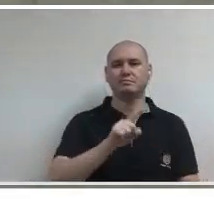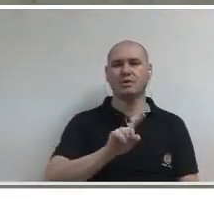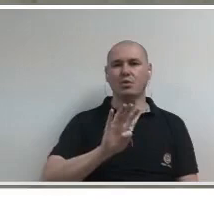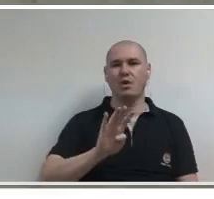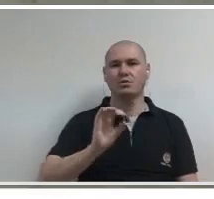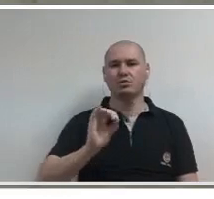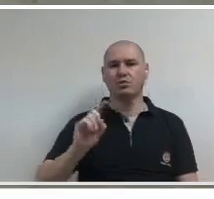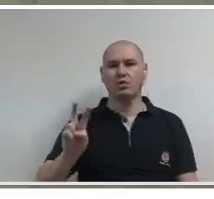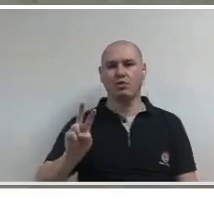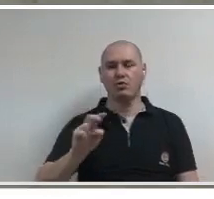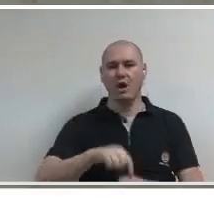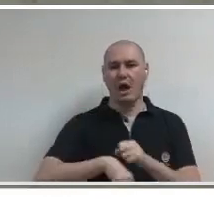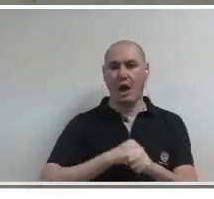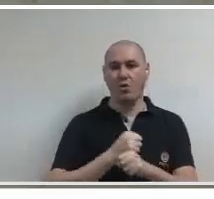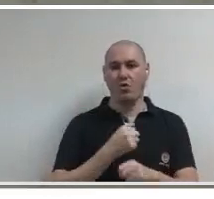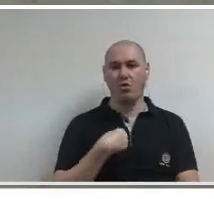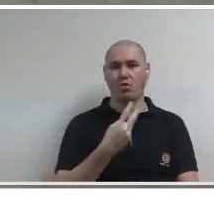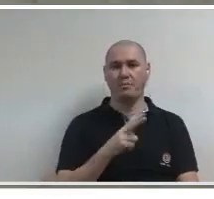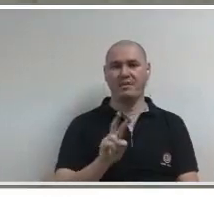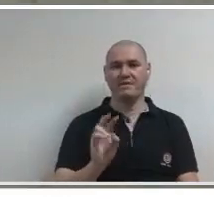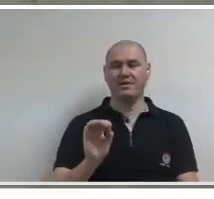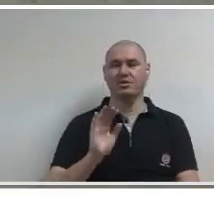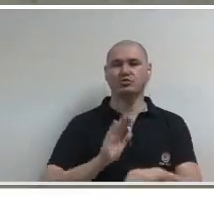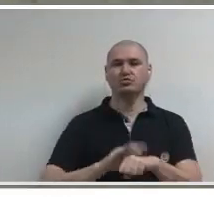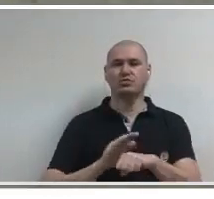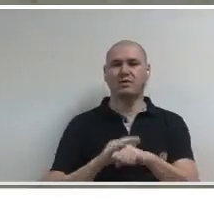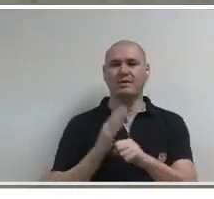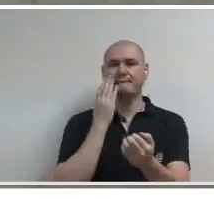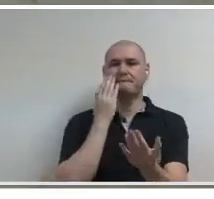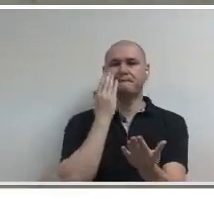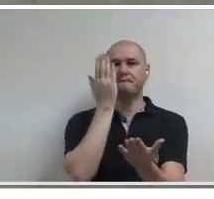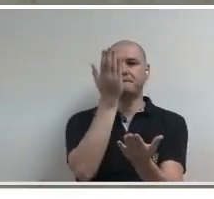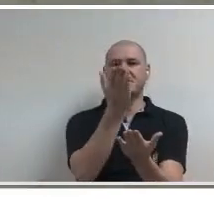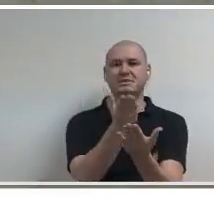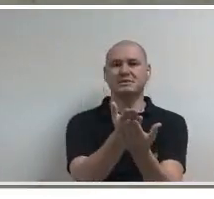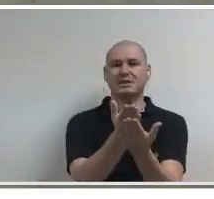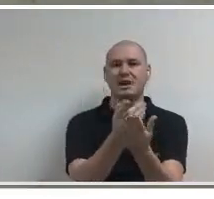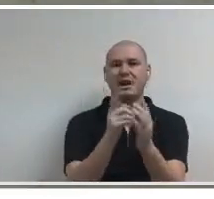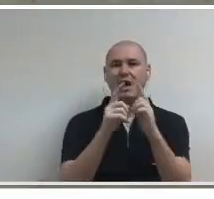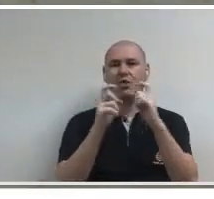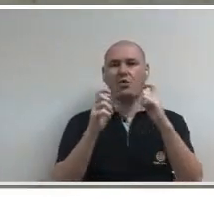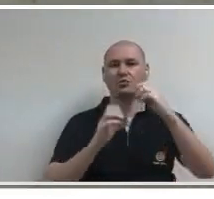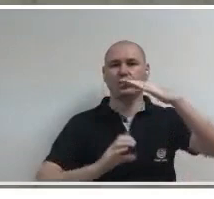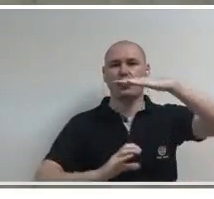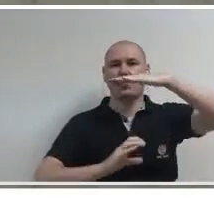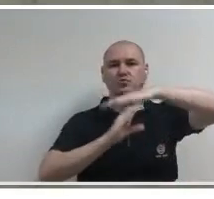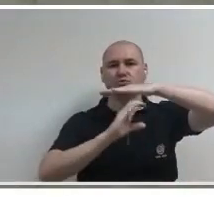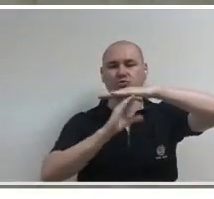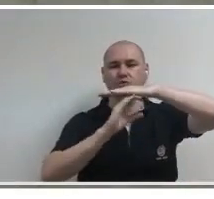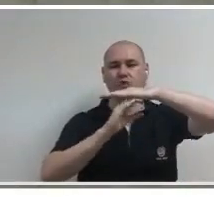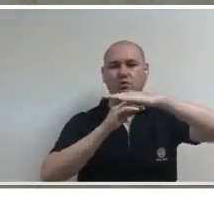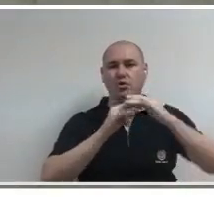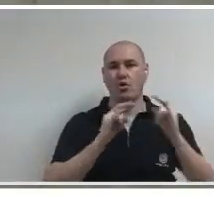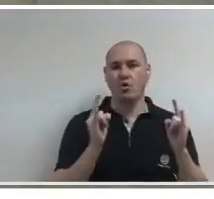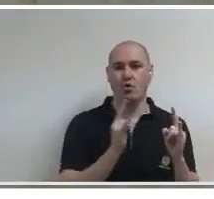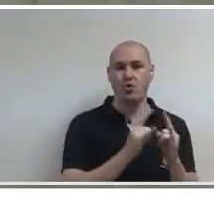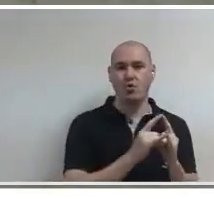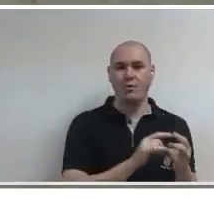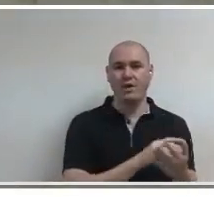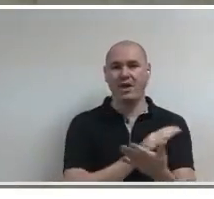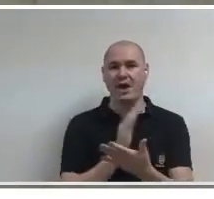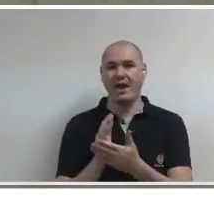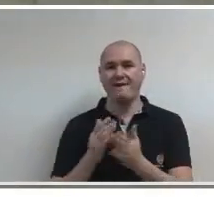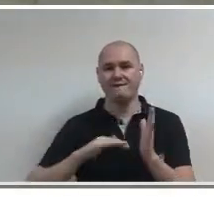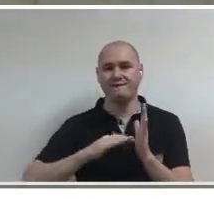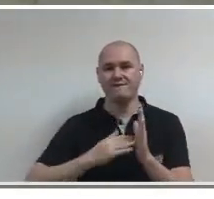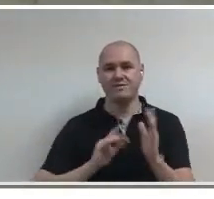referente oin a la Harupi, por presentación amo, de garantías oye, constitucionales oye, aprobar fuera del horario garantía ordinario. constitucional fuera de Guá. En ese sentido, Da